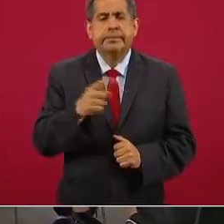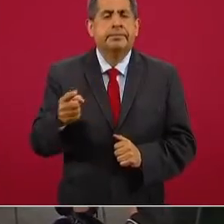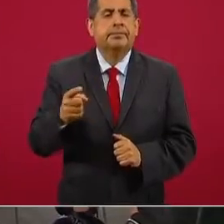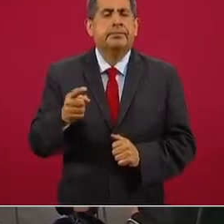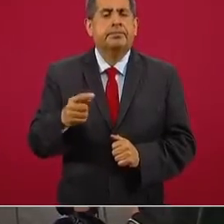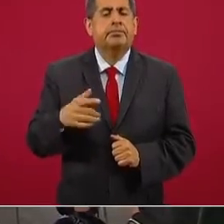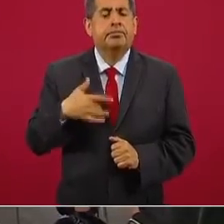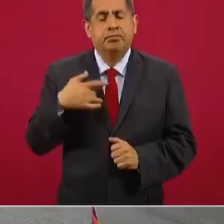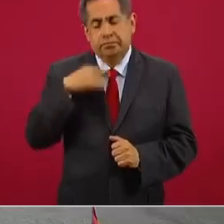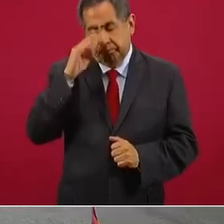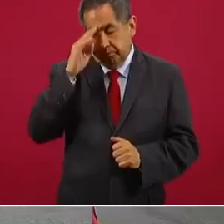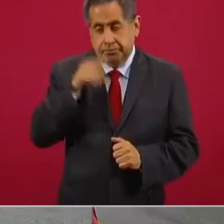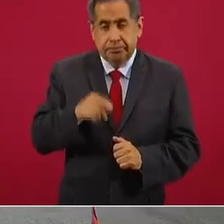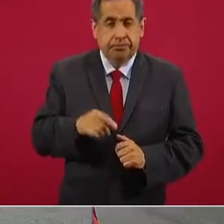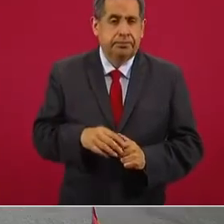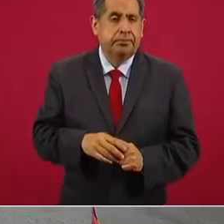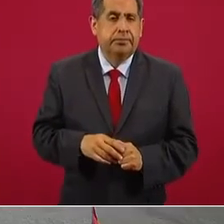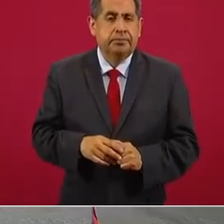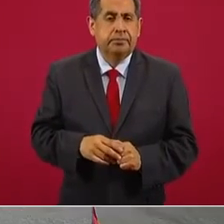estamos